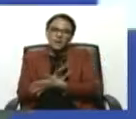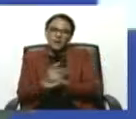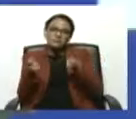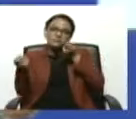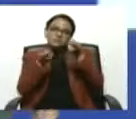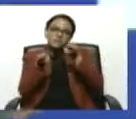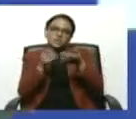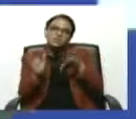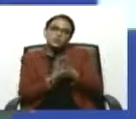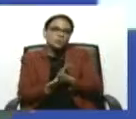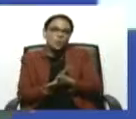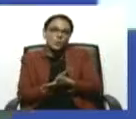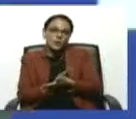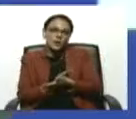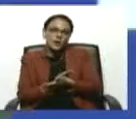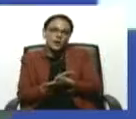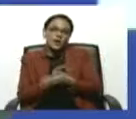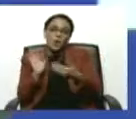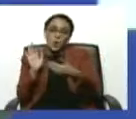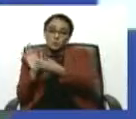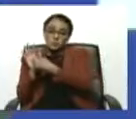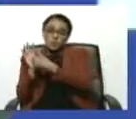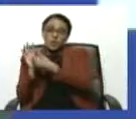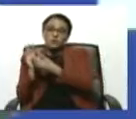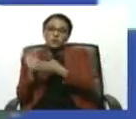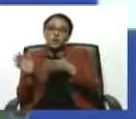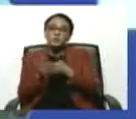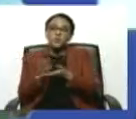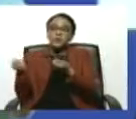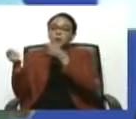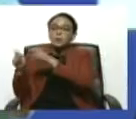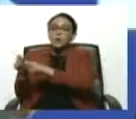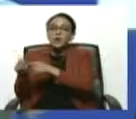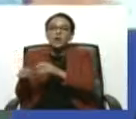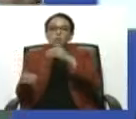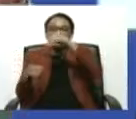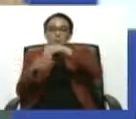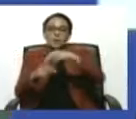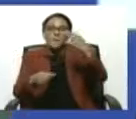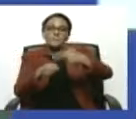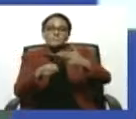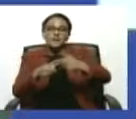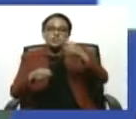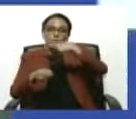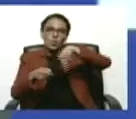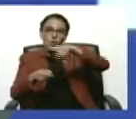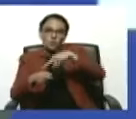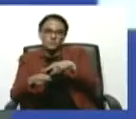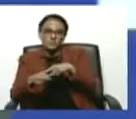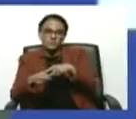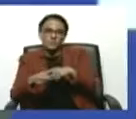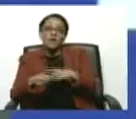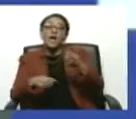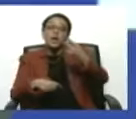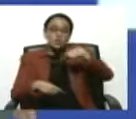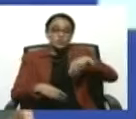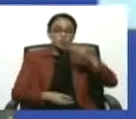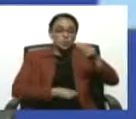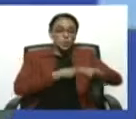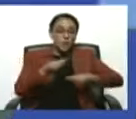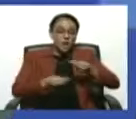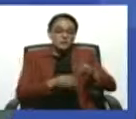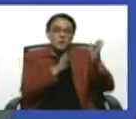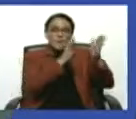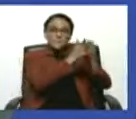que significa el bloqueo contra Venezuela fue nuestra industria petrolera. Bueno, viene un proceso de recuperación y vamos